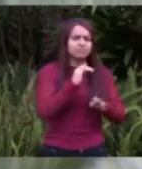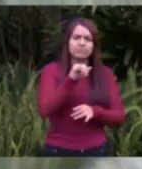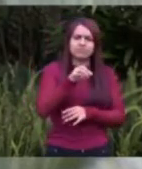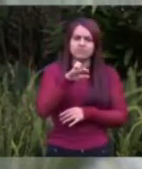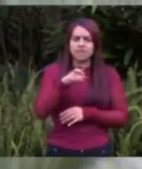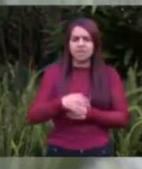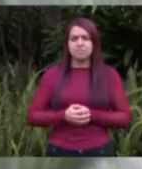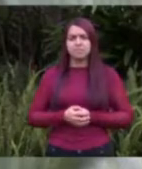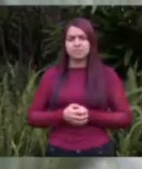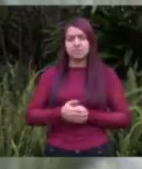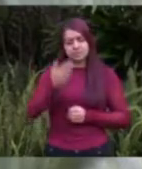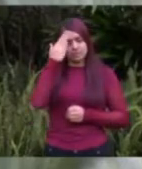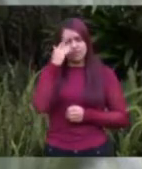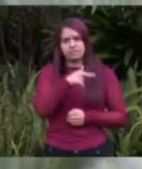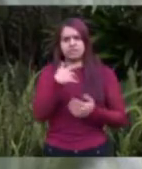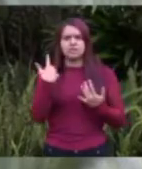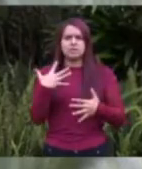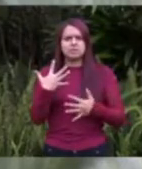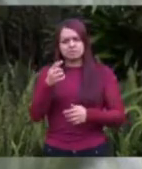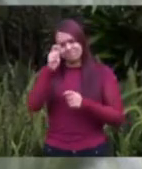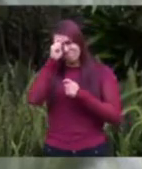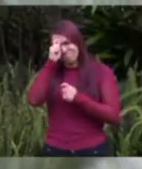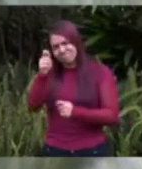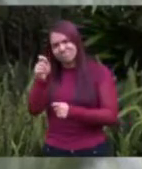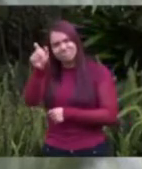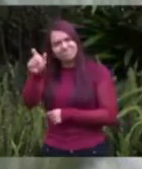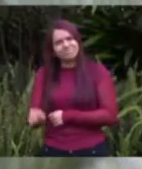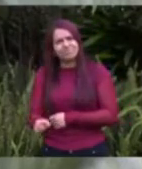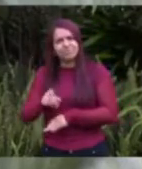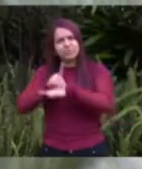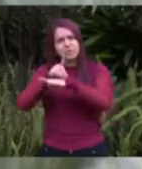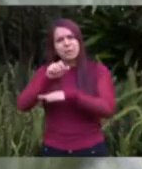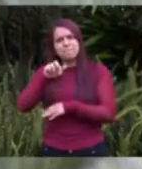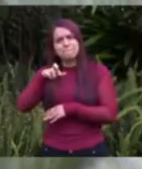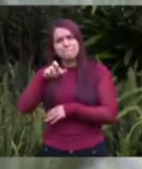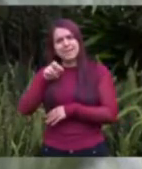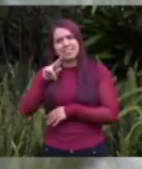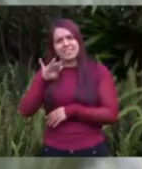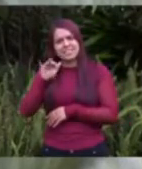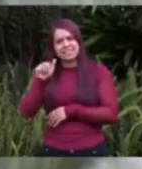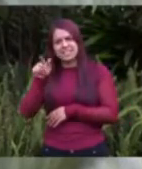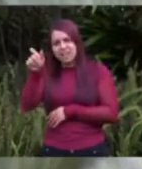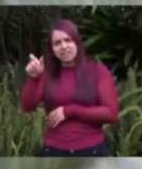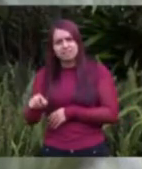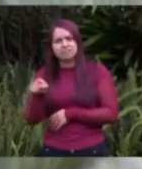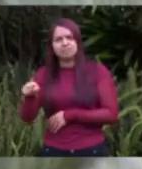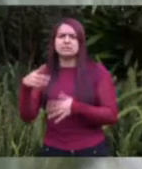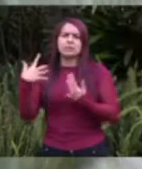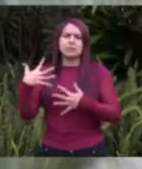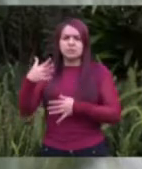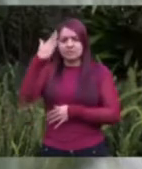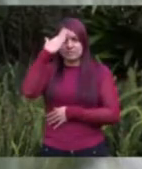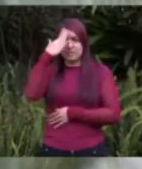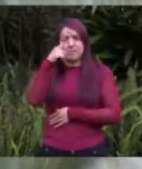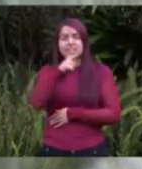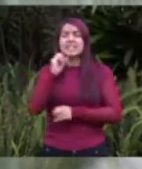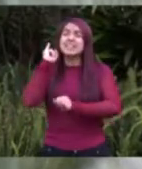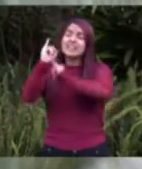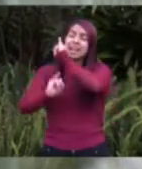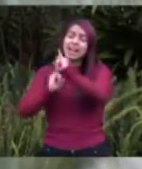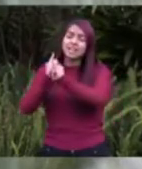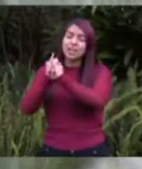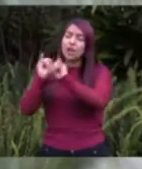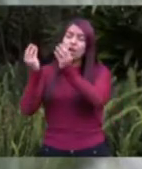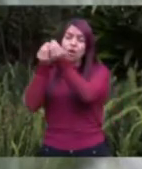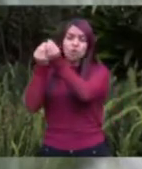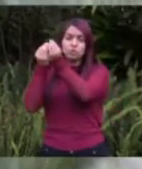homenaje a su tarea, querida doctora Patricia, es lo afirmado por el vicepresidente de la Corte Penal Internacional en las